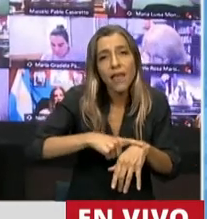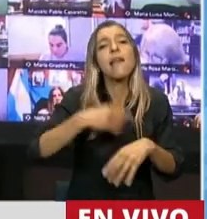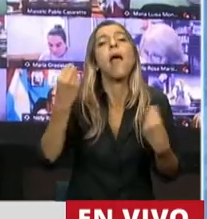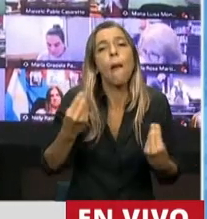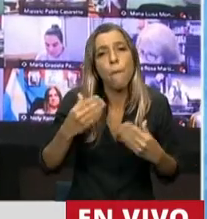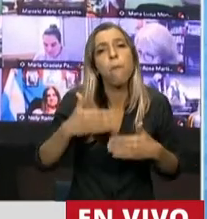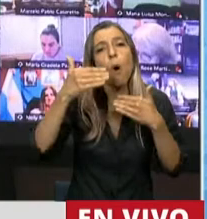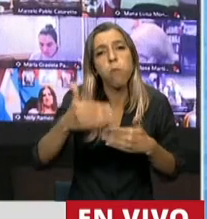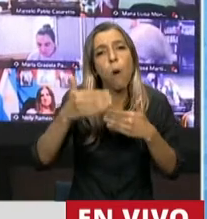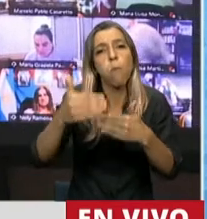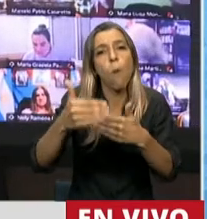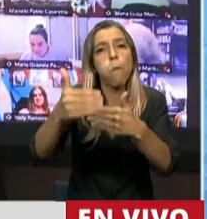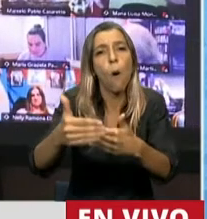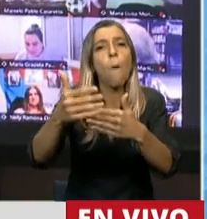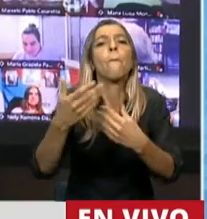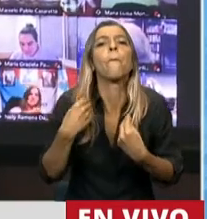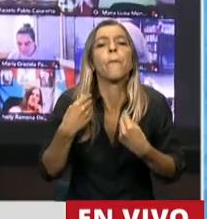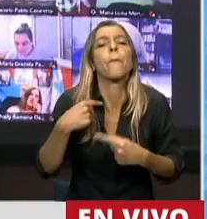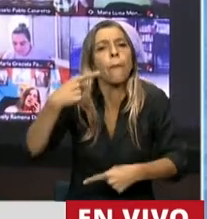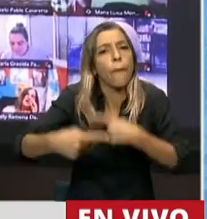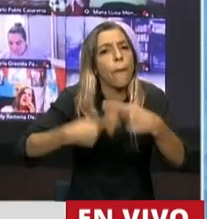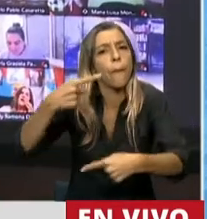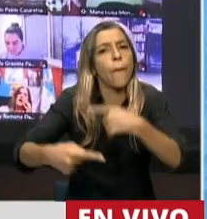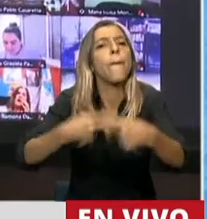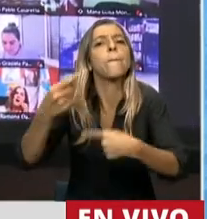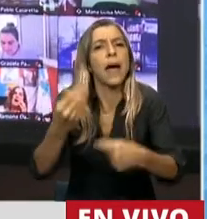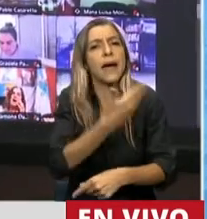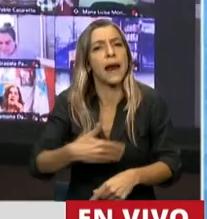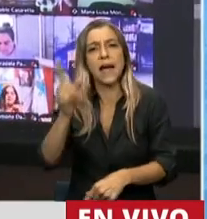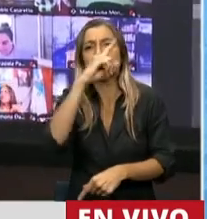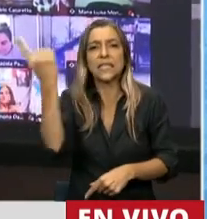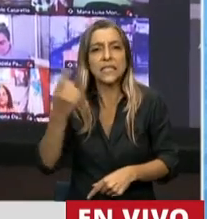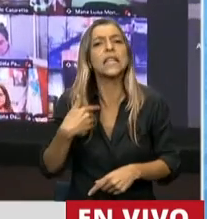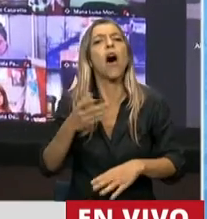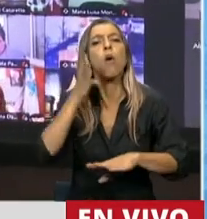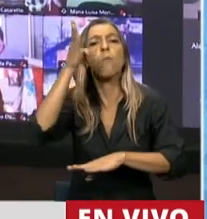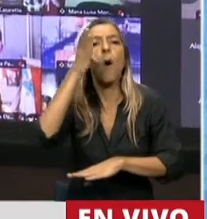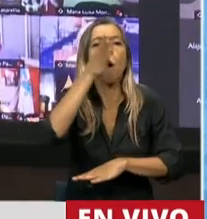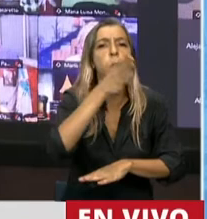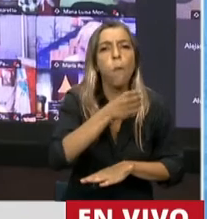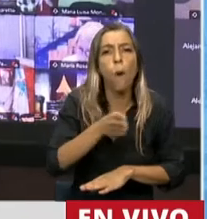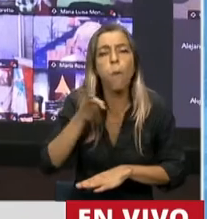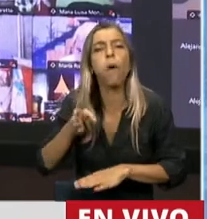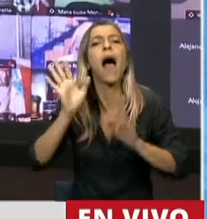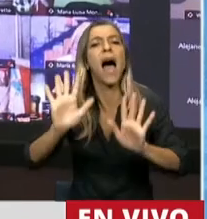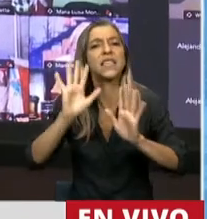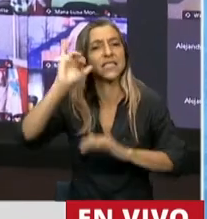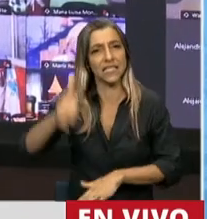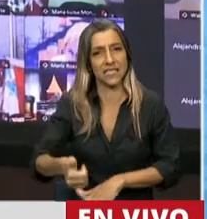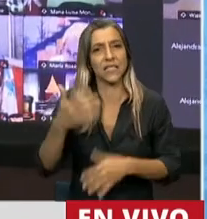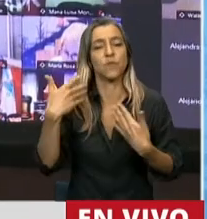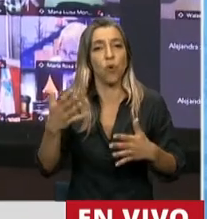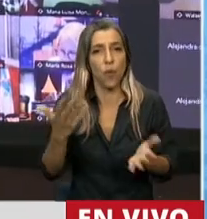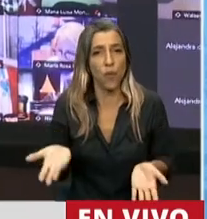la posibilidad de que el Estado efectivamente se acerque a los territorios, se cumpla en el plazo de 2 años, llevando YPF a alguna